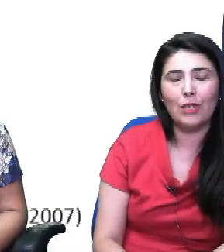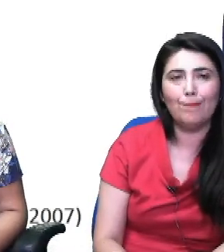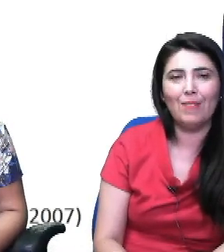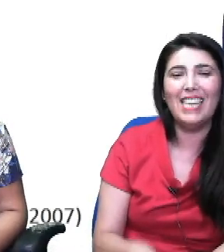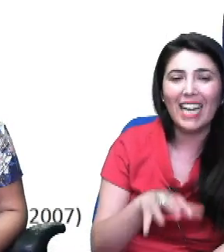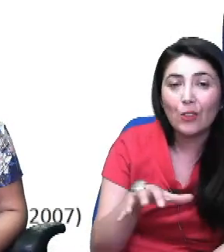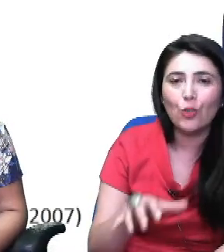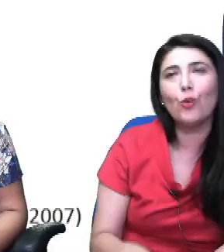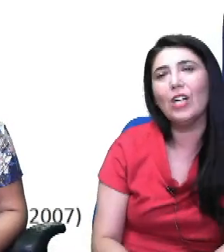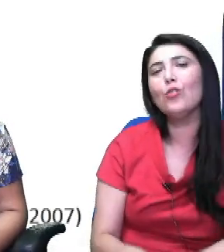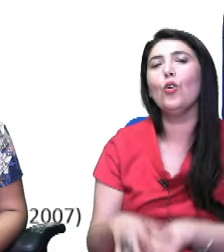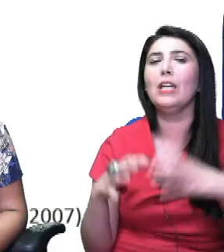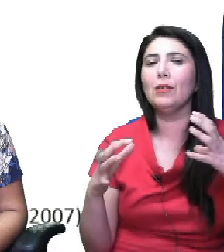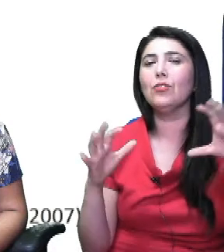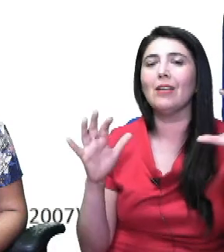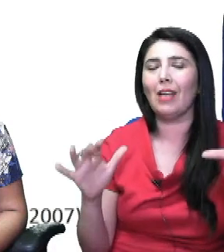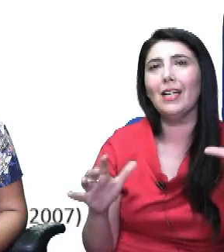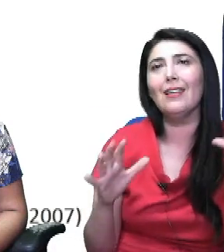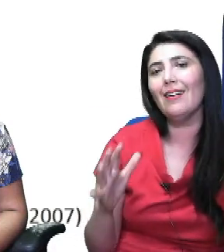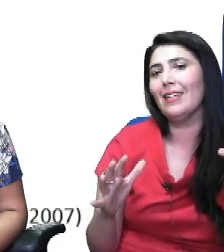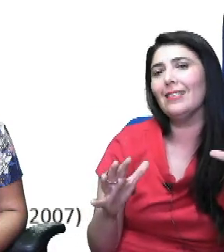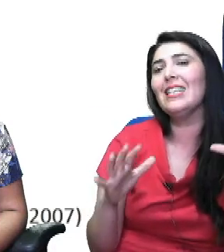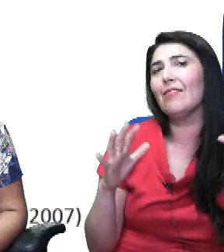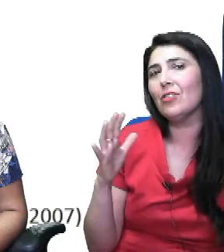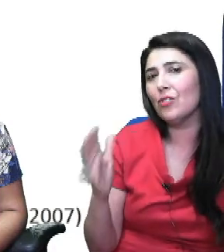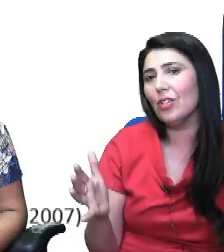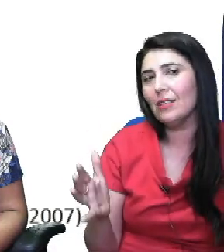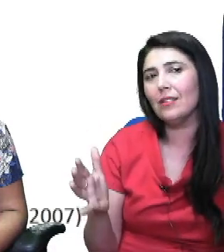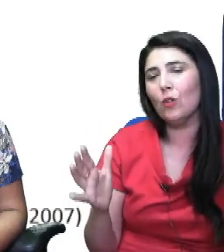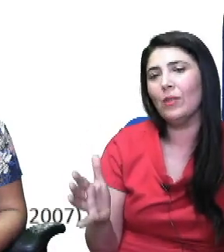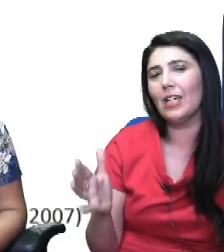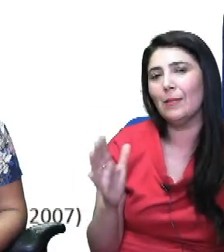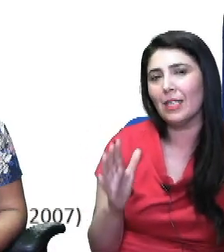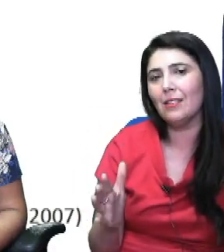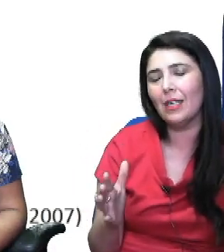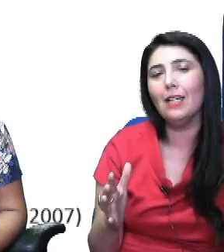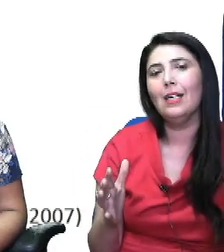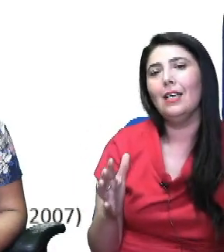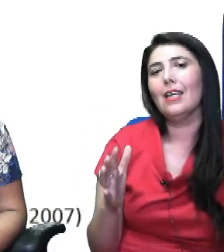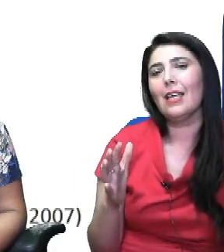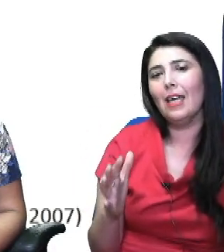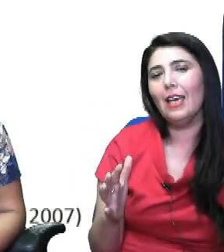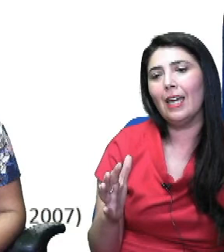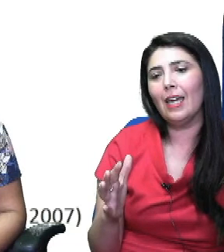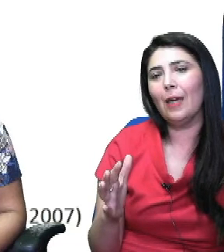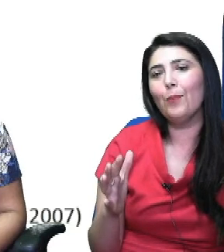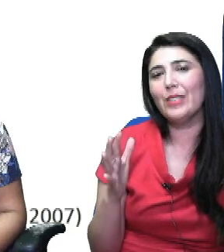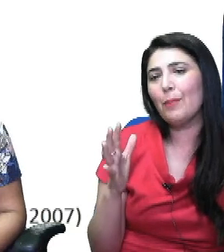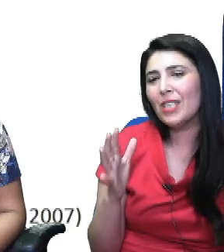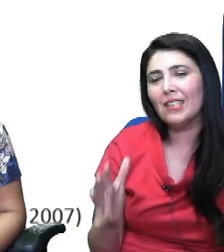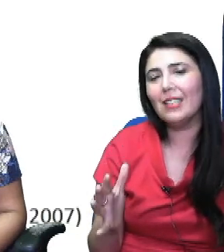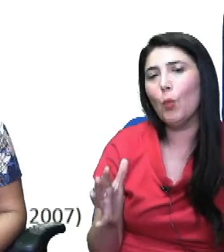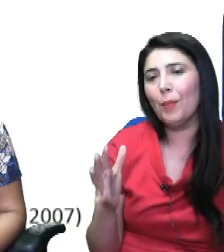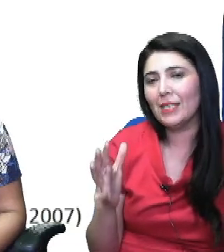evaluando, indagando cuáles son los elementos centrales que tienen las intervenciones en salud mental en emergencia, que